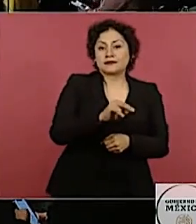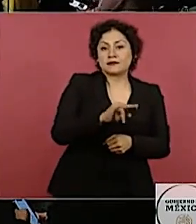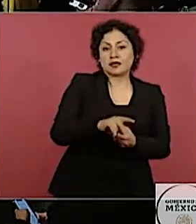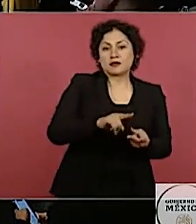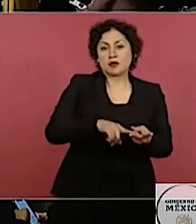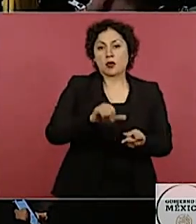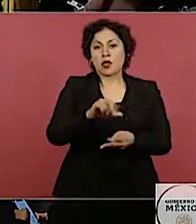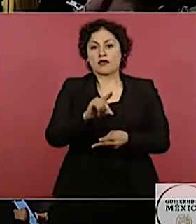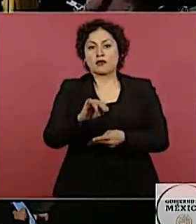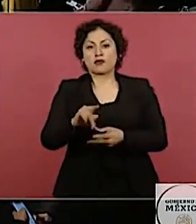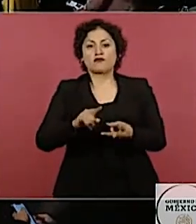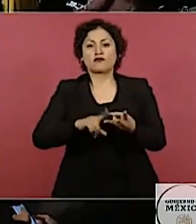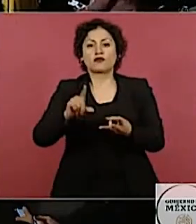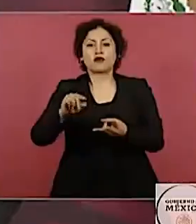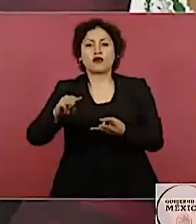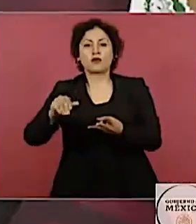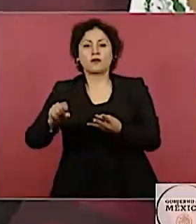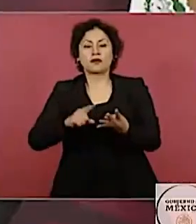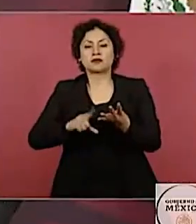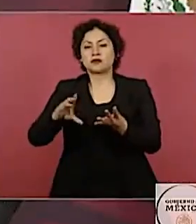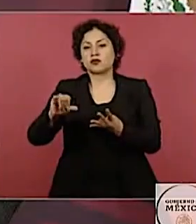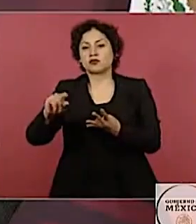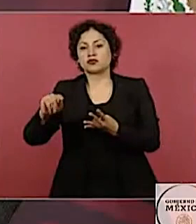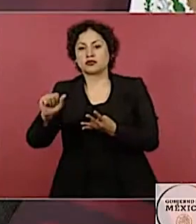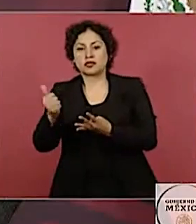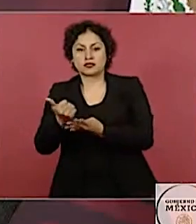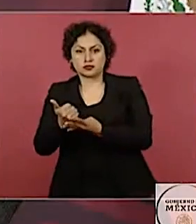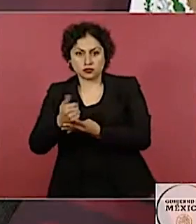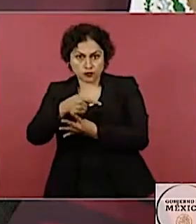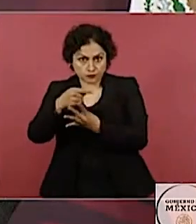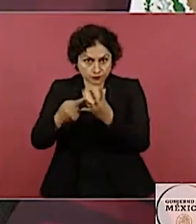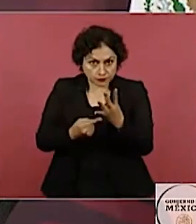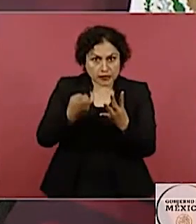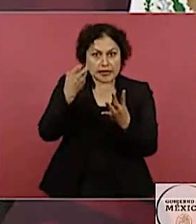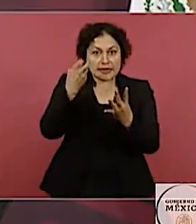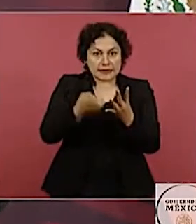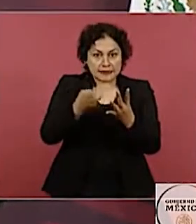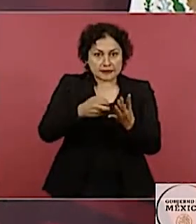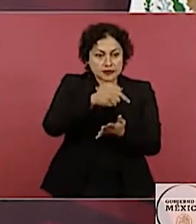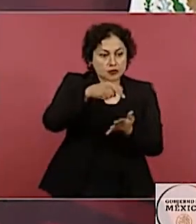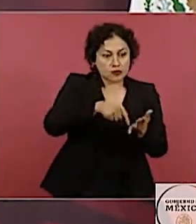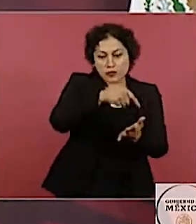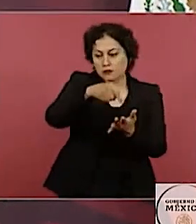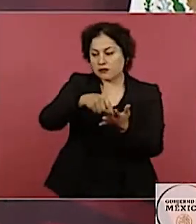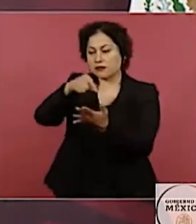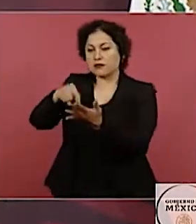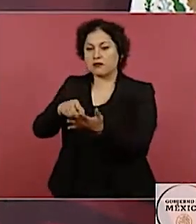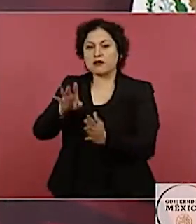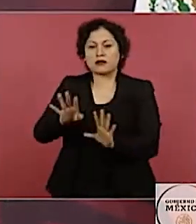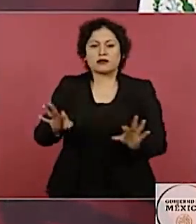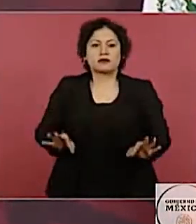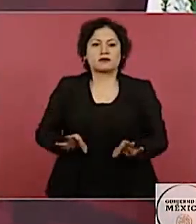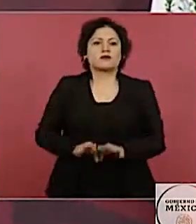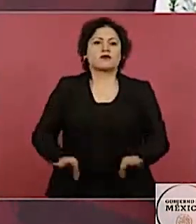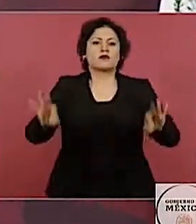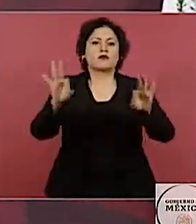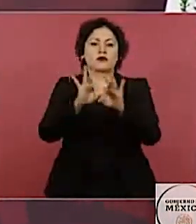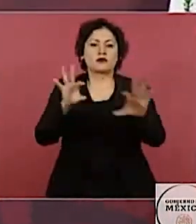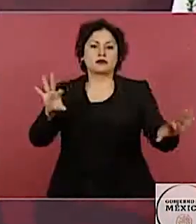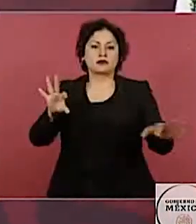Lomas del mar Costa Azul que alimentan este parte importante del área este urbana suburbana